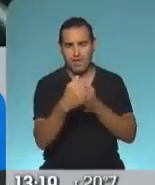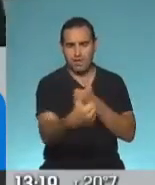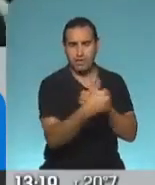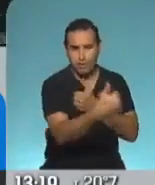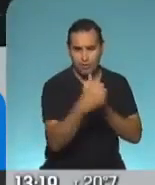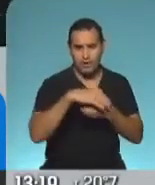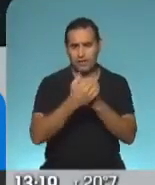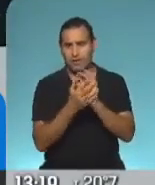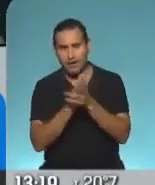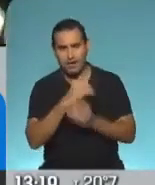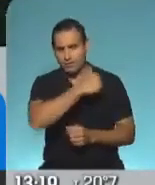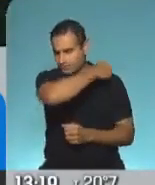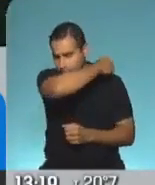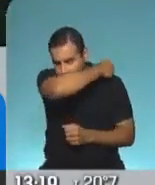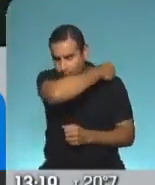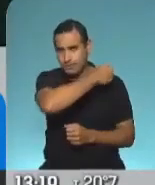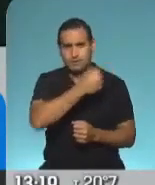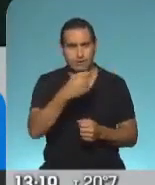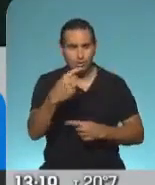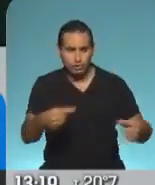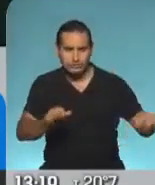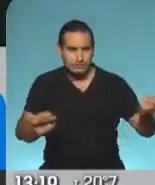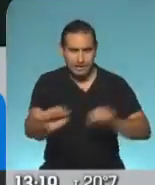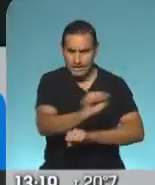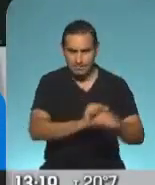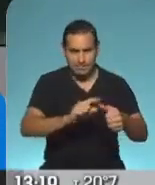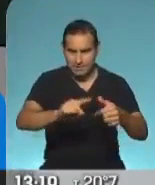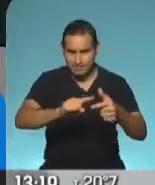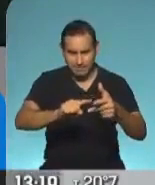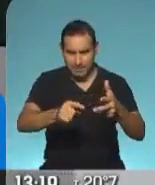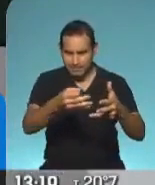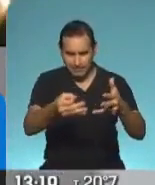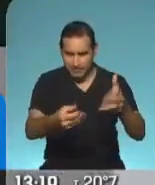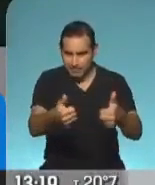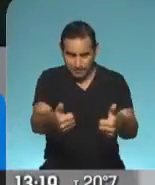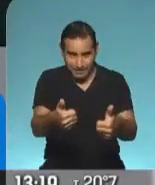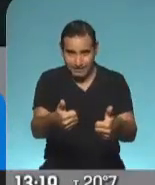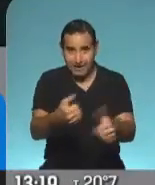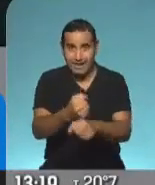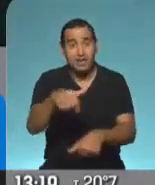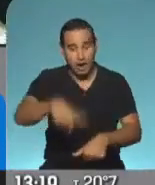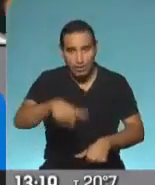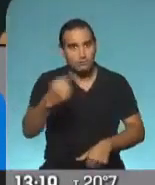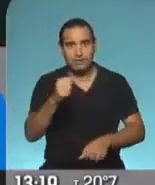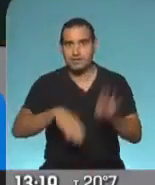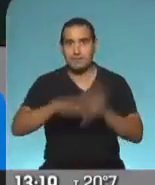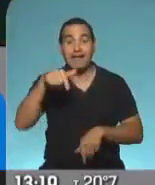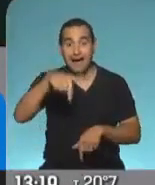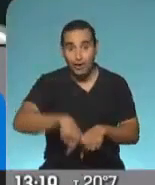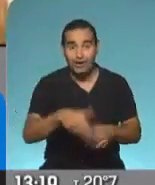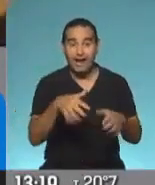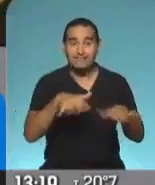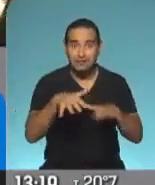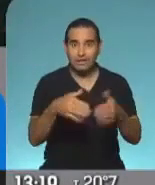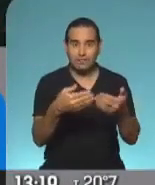manos, toser en el pliegue del codo, mantener limpias las superficies, etc. Ahora es más importante que nunca, ahora que se han abierto algunas actividades,